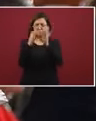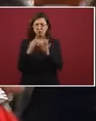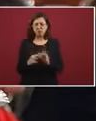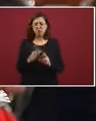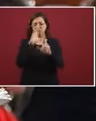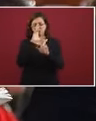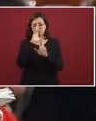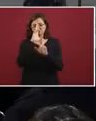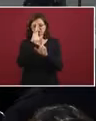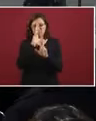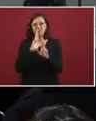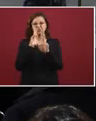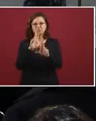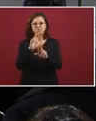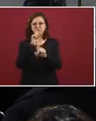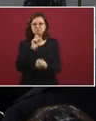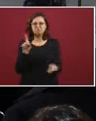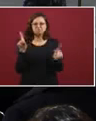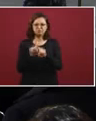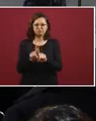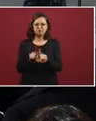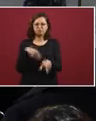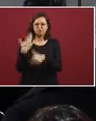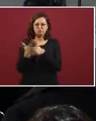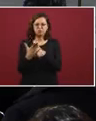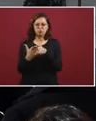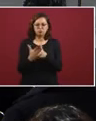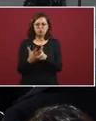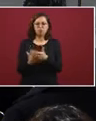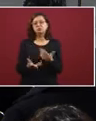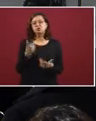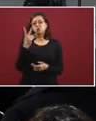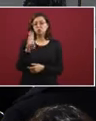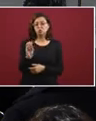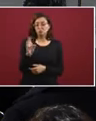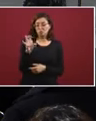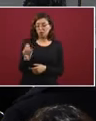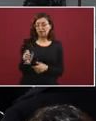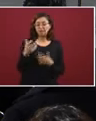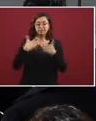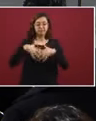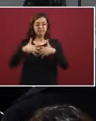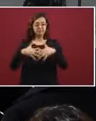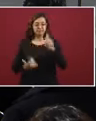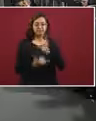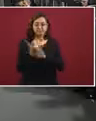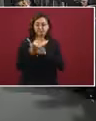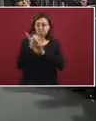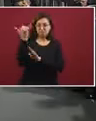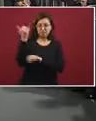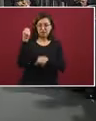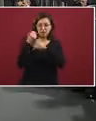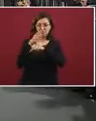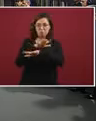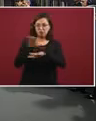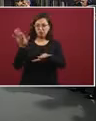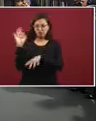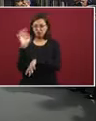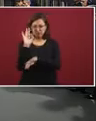sobre el impacto que tendrá la construcción de la refinería Dos Bocas respecto a estos compromisos del Acuerdo de